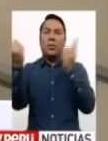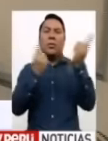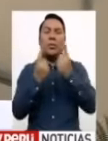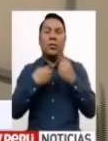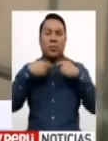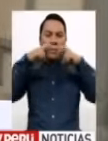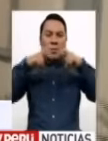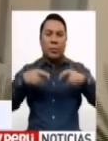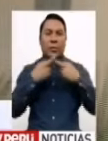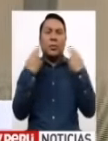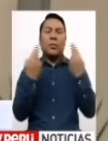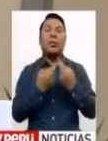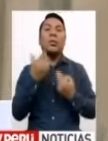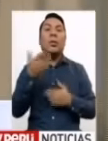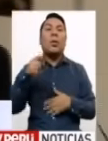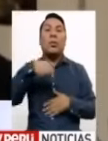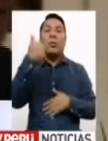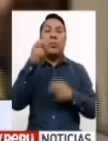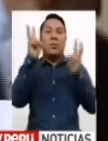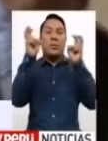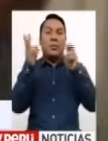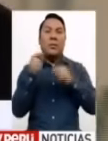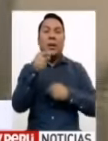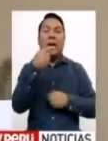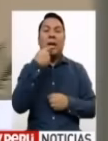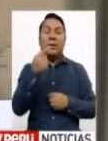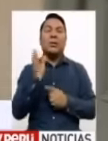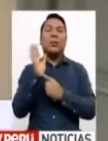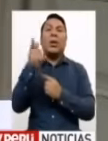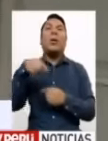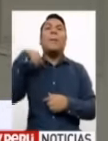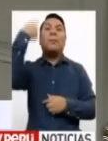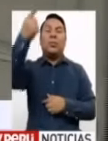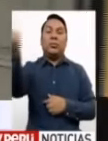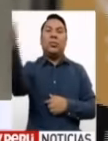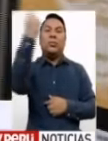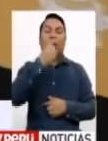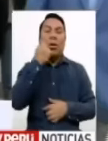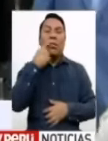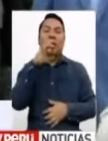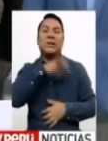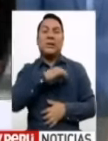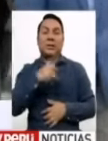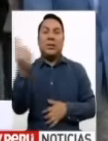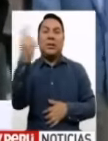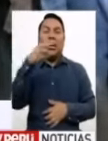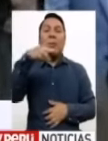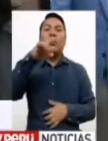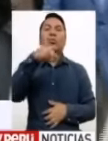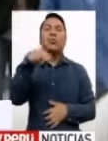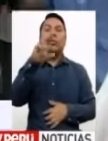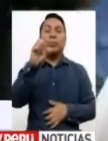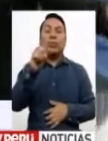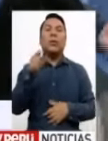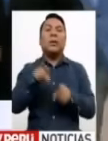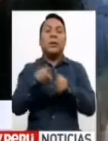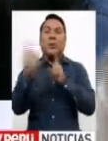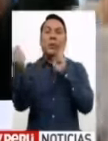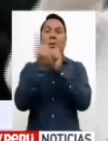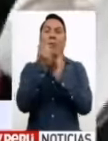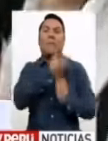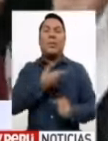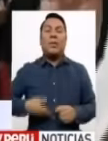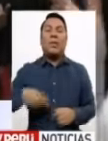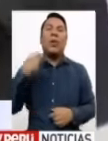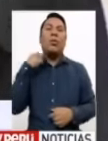evaluando. En otros temas, el canciller anunció la próxima llegada de su par chileno Heraldo Muñoz y el encuentro del presidente Kuczynski en noviembre